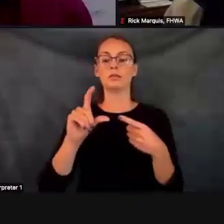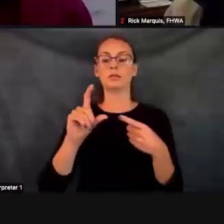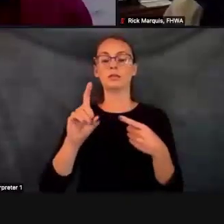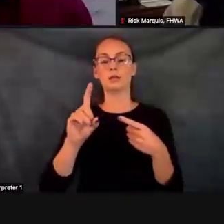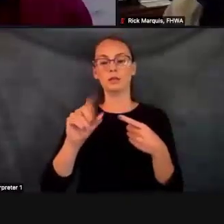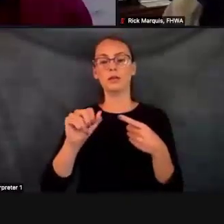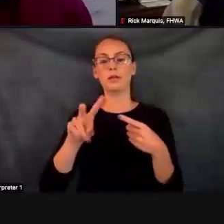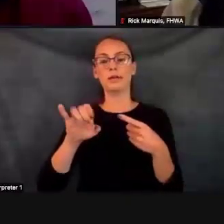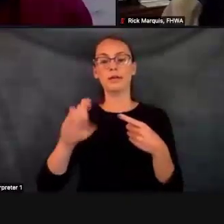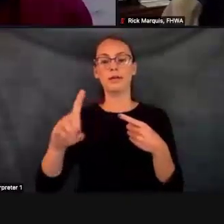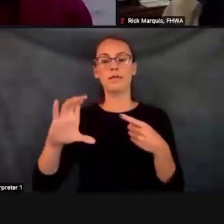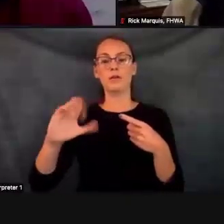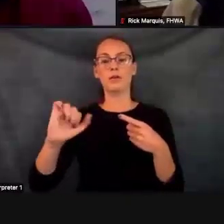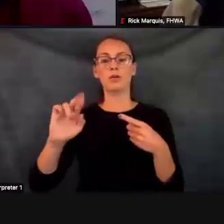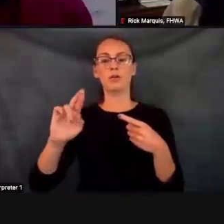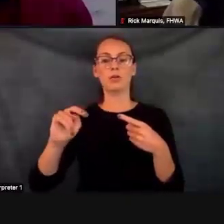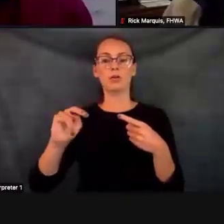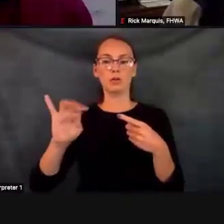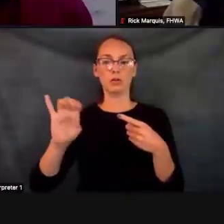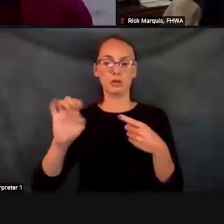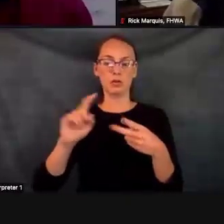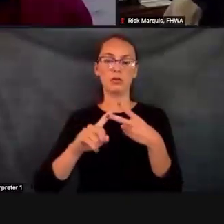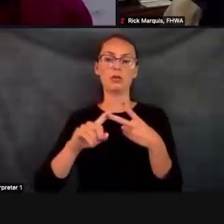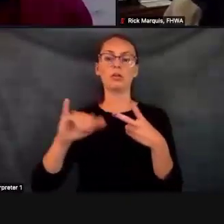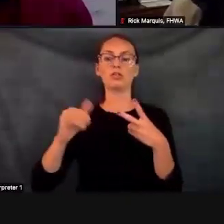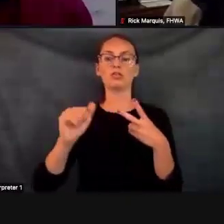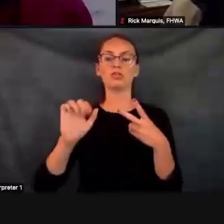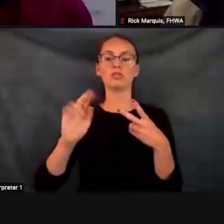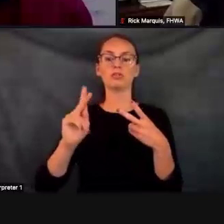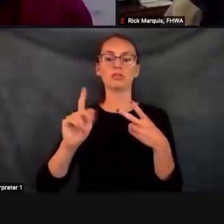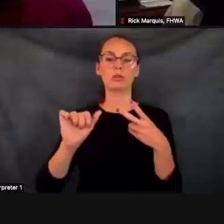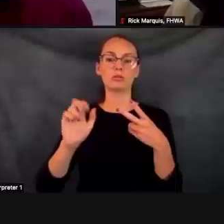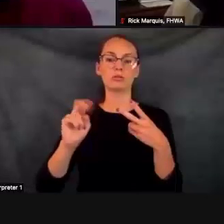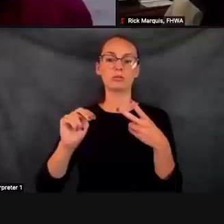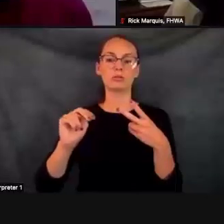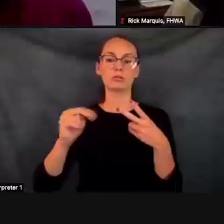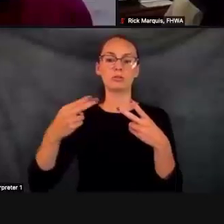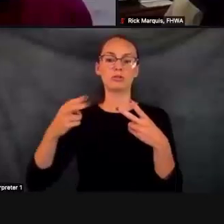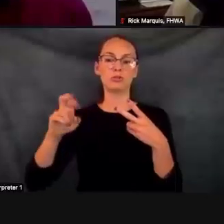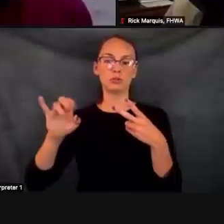David Carney y luego Jackson Hurst.